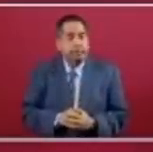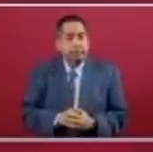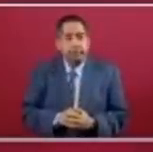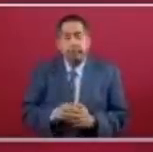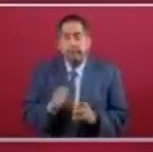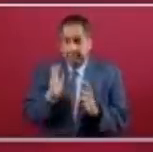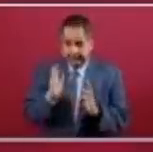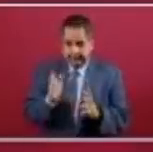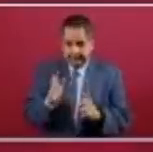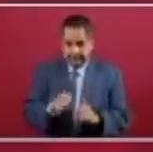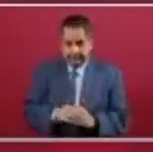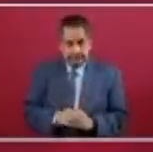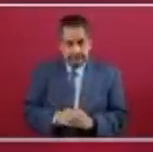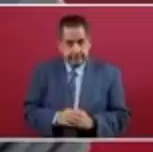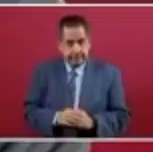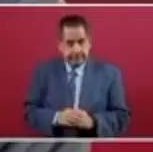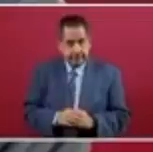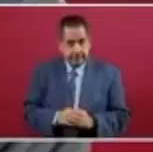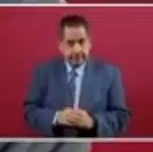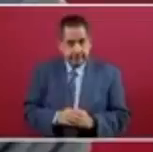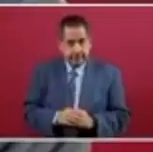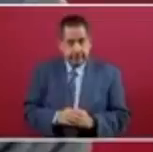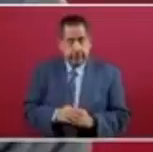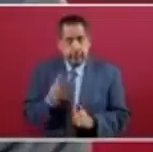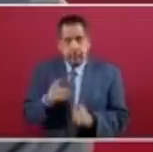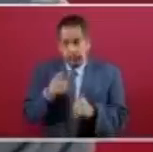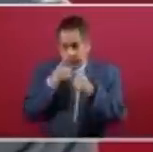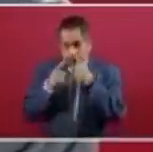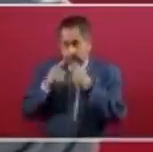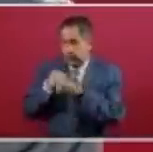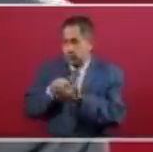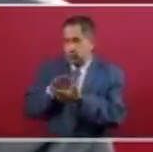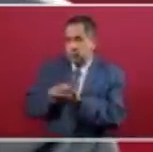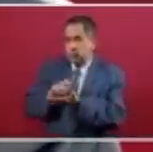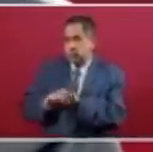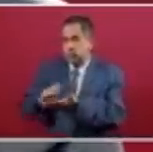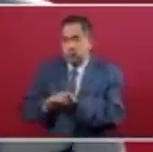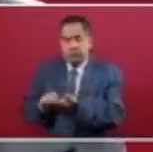ya está tomando nota aquí